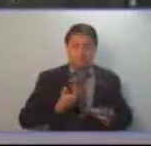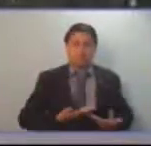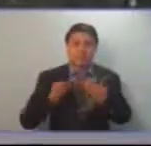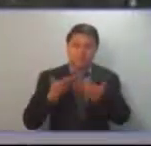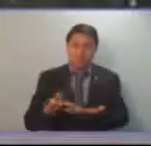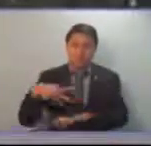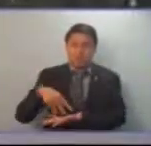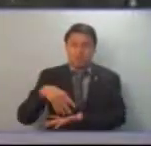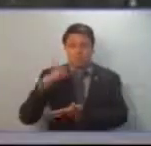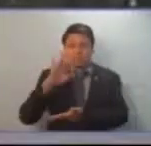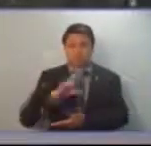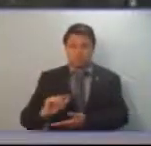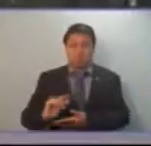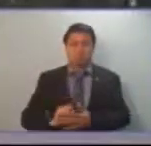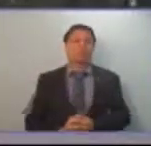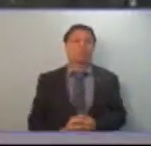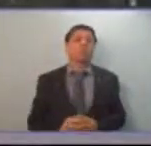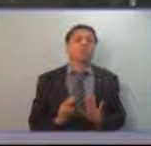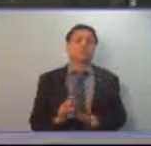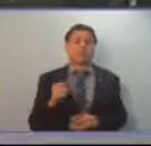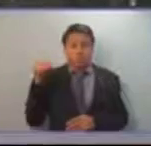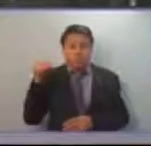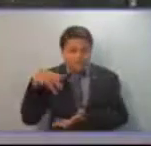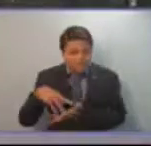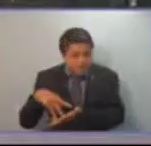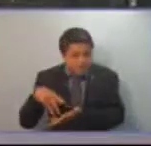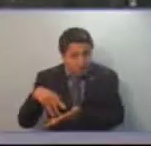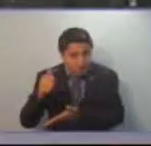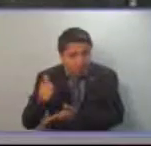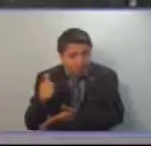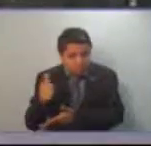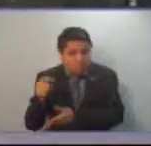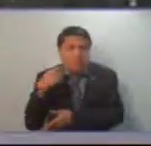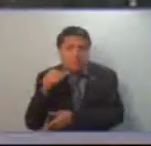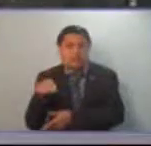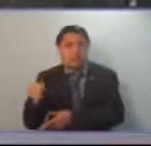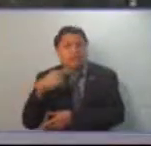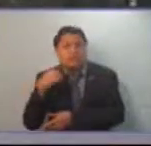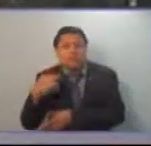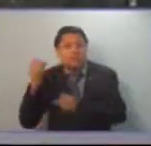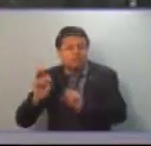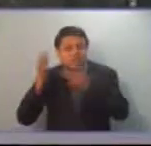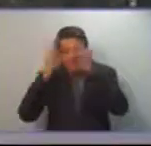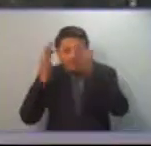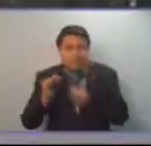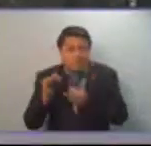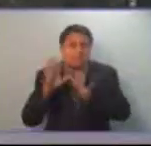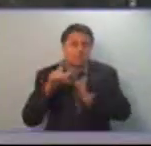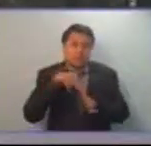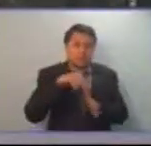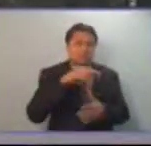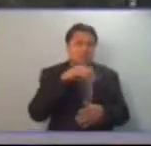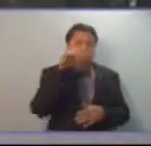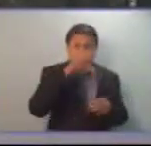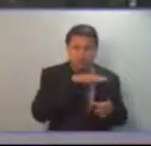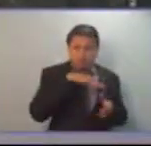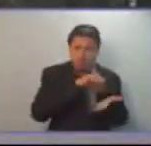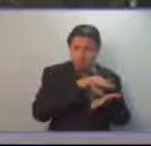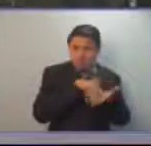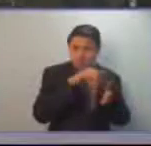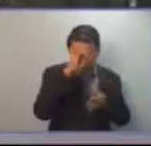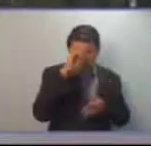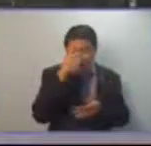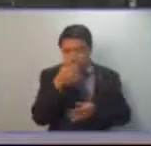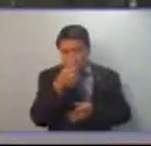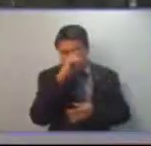la obligación de brindar. Entonces, son los habitantes que viven en ese municipio los que deben decidir sobre